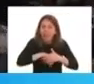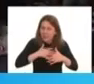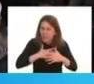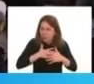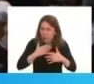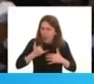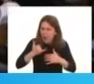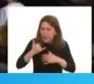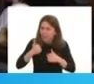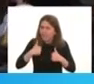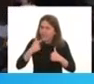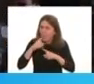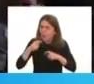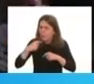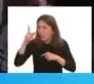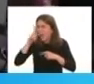¿y cómo haría Néstor?